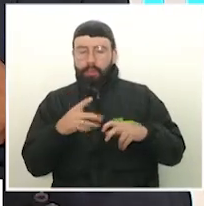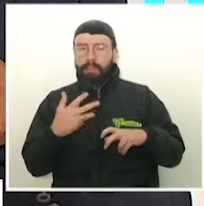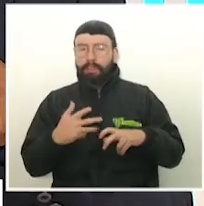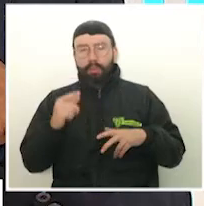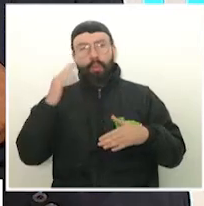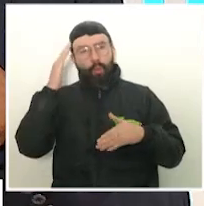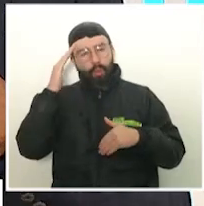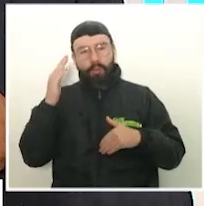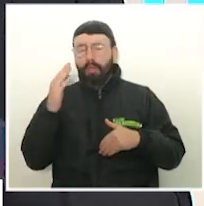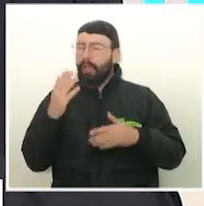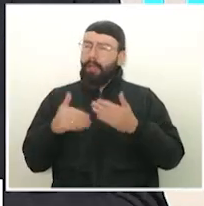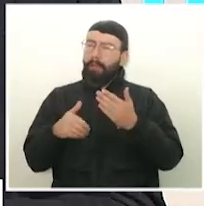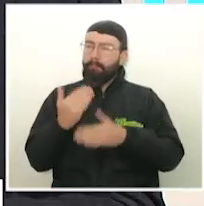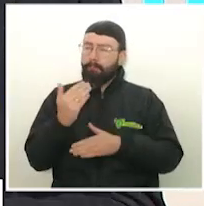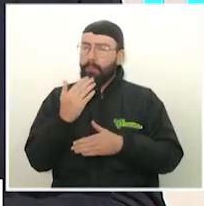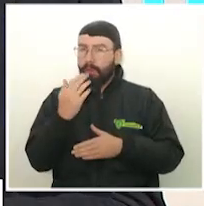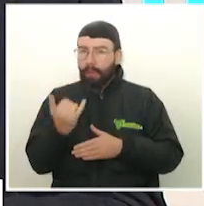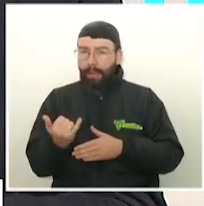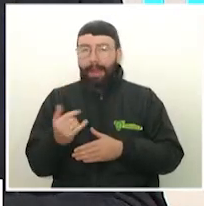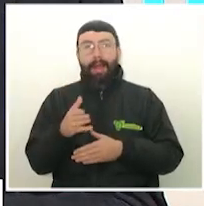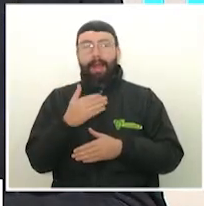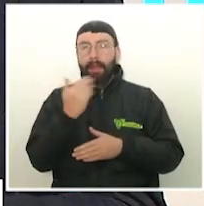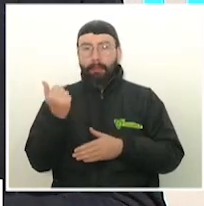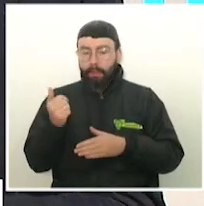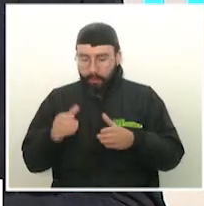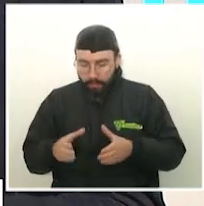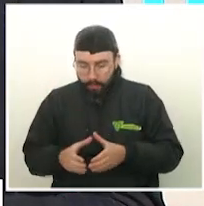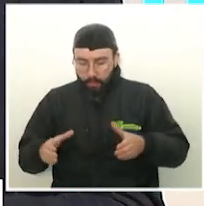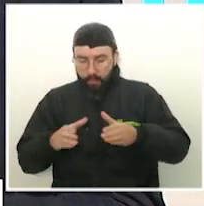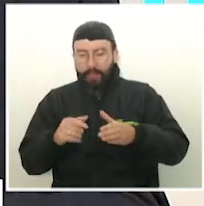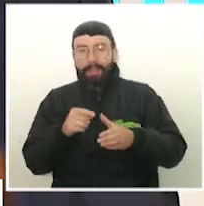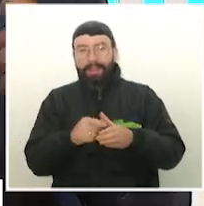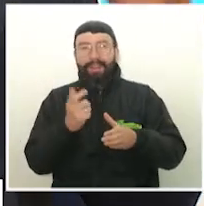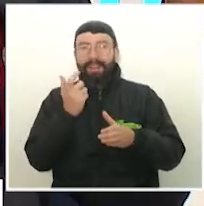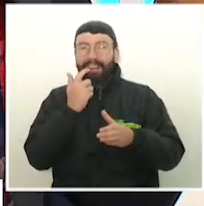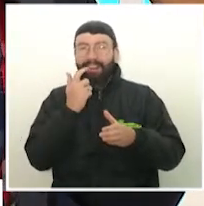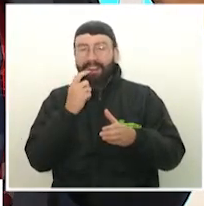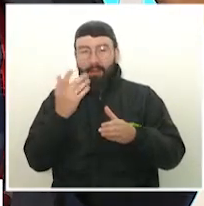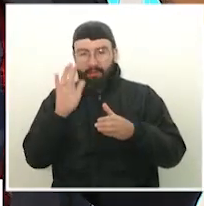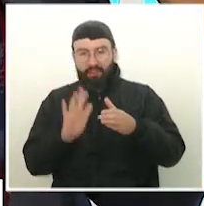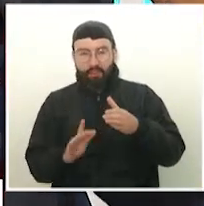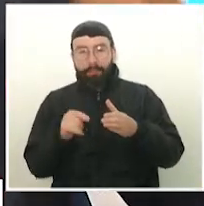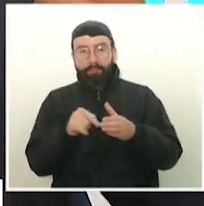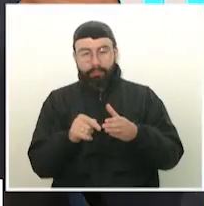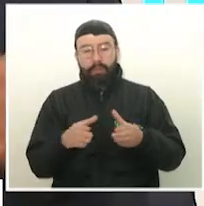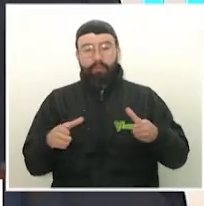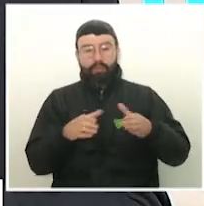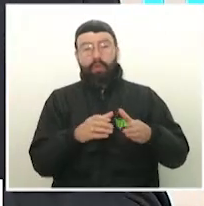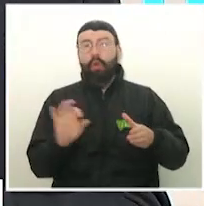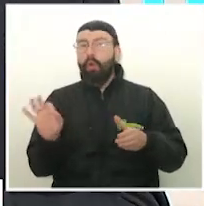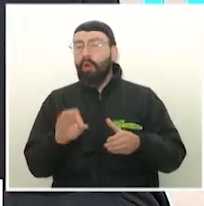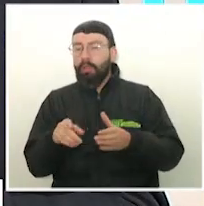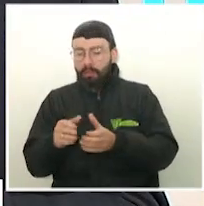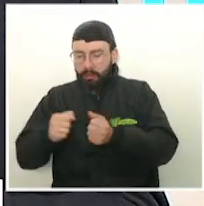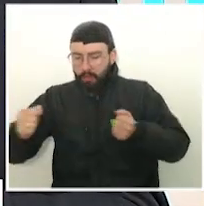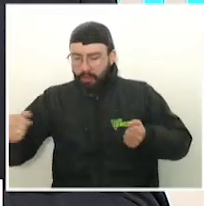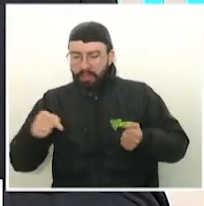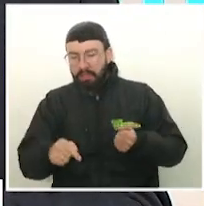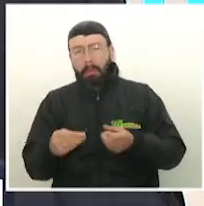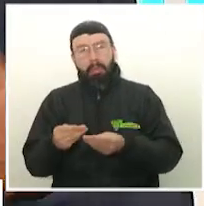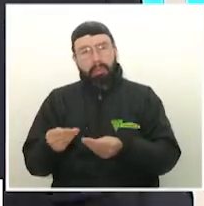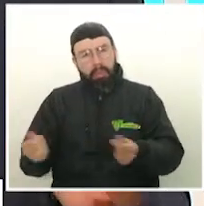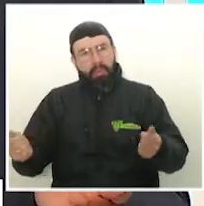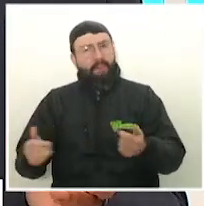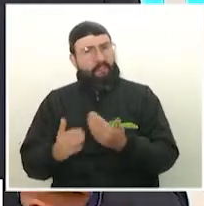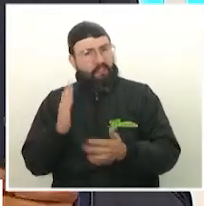empezar a utilizar empaques de vidrio, donde ustedes tienen que utilizar estas bolsas que sean biodegradables